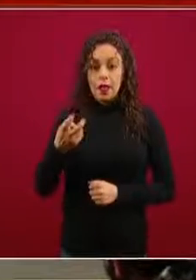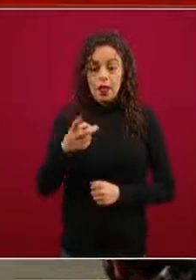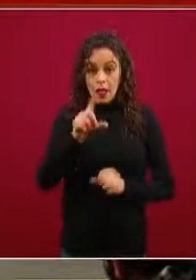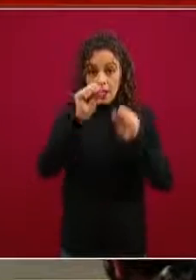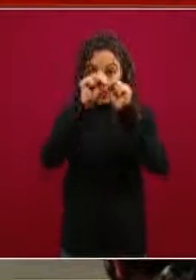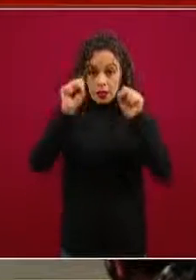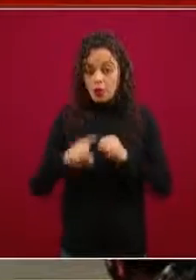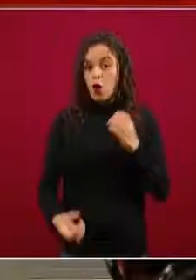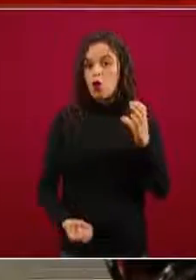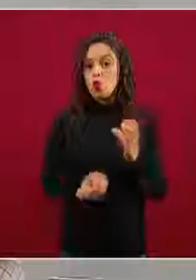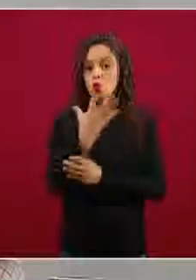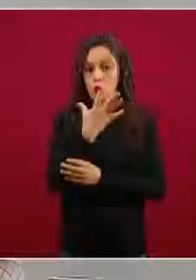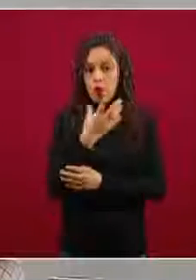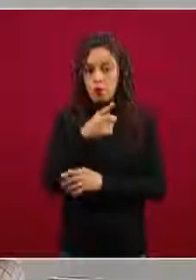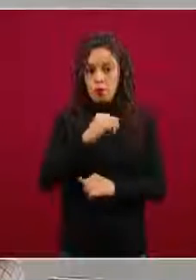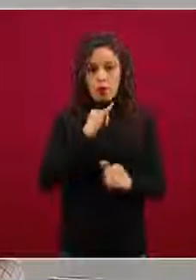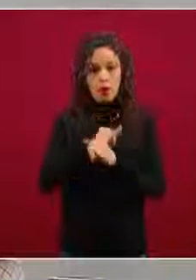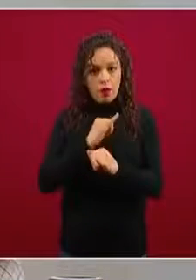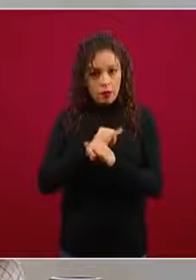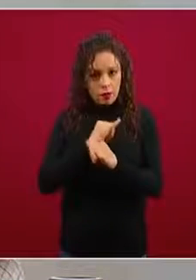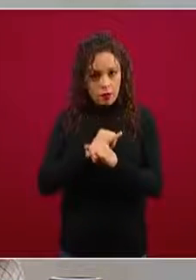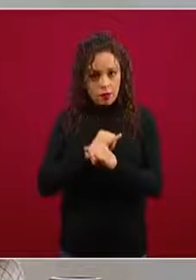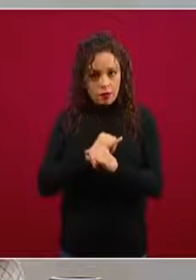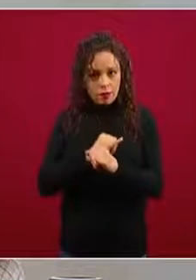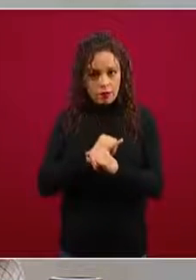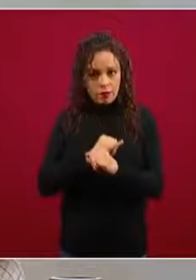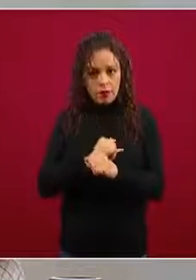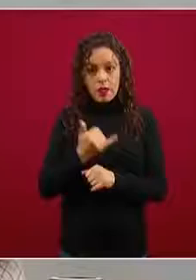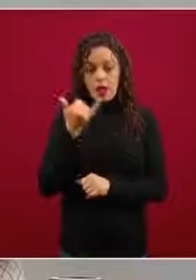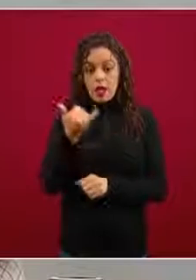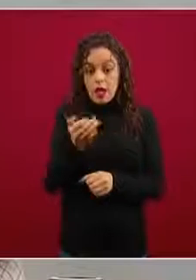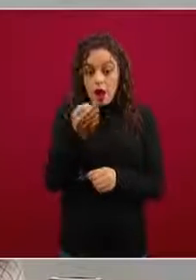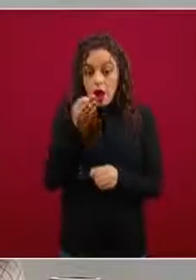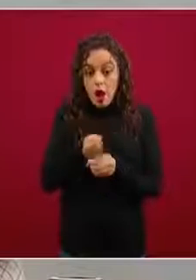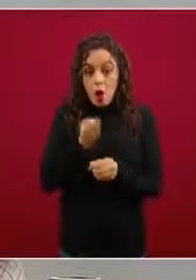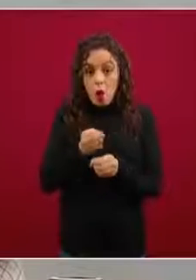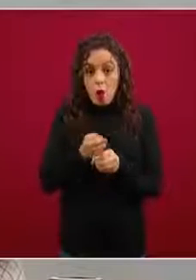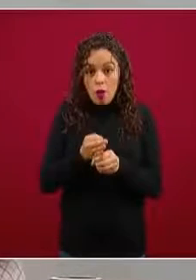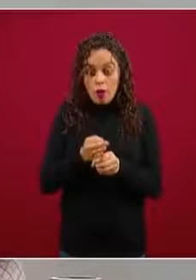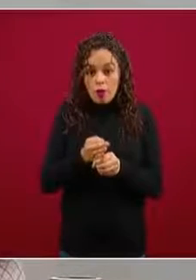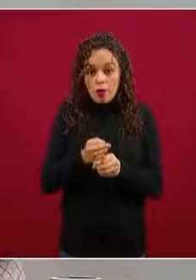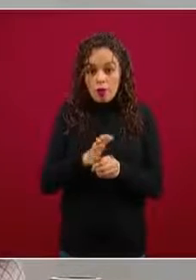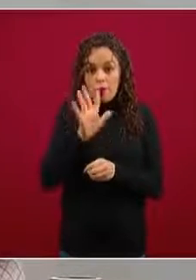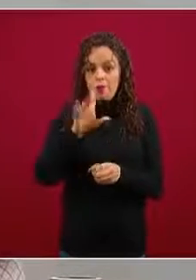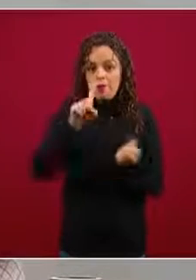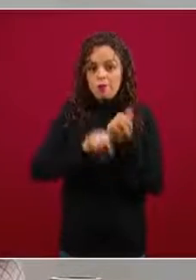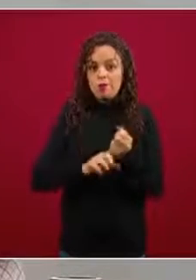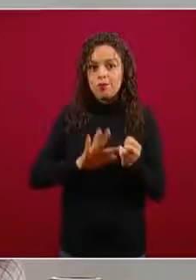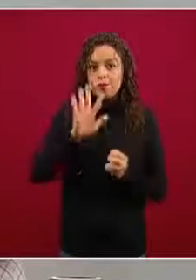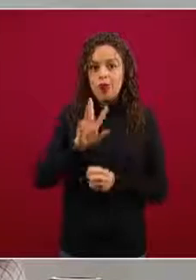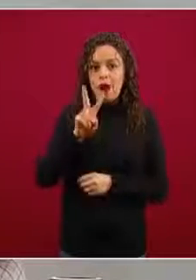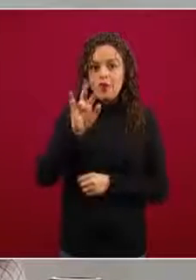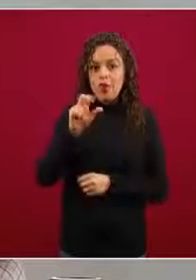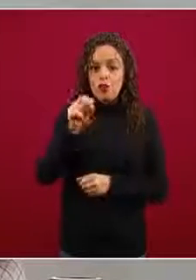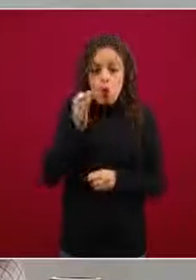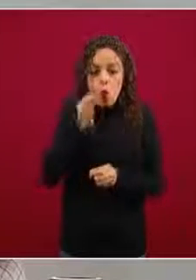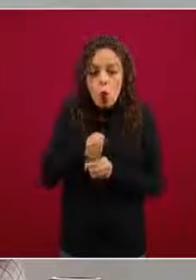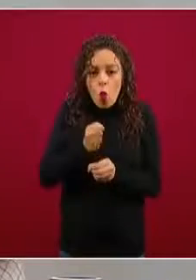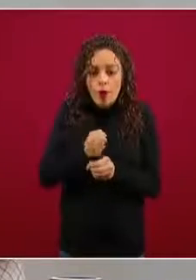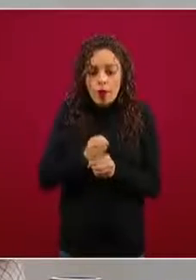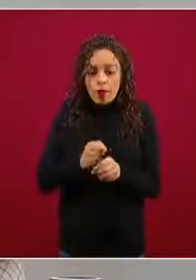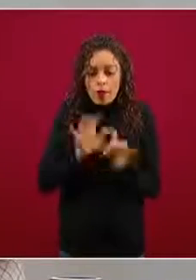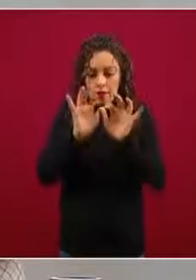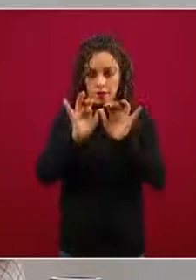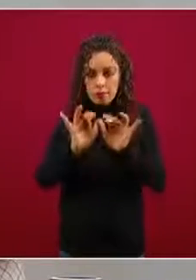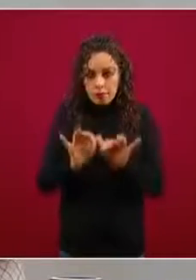sistema informático, está en línea y es además en tiempo real. Quiere decir que en el momento en que la unidad captura su información, cada una de